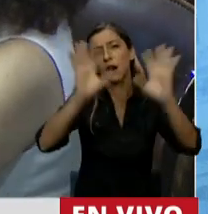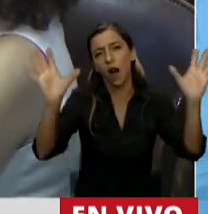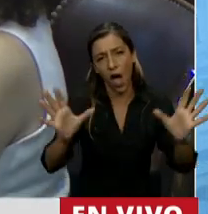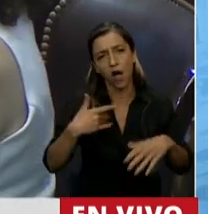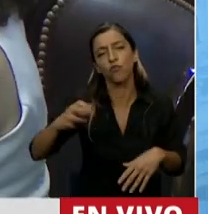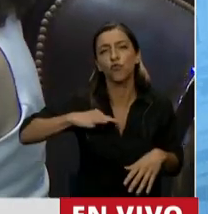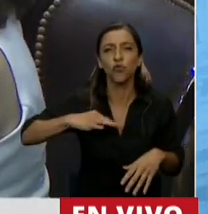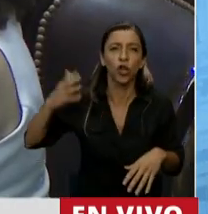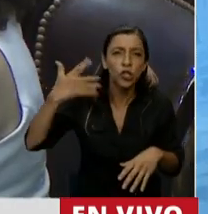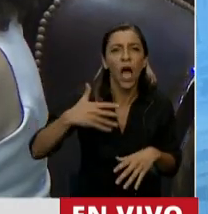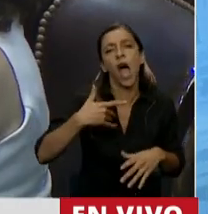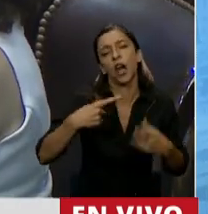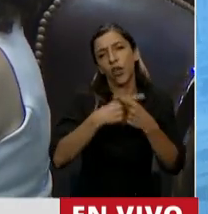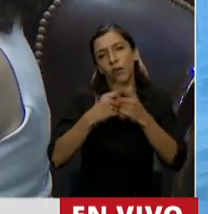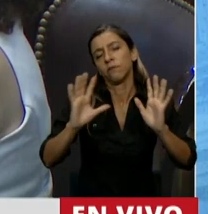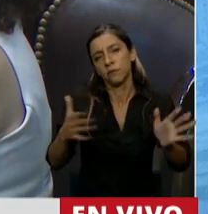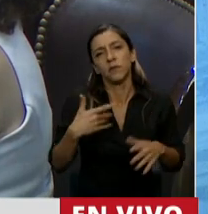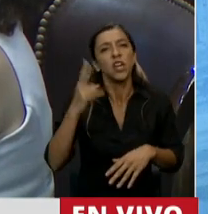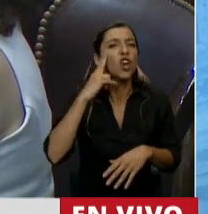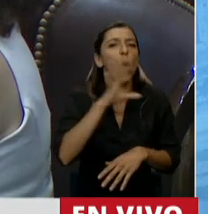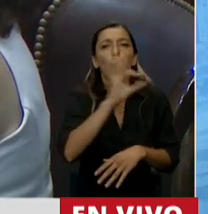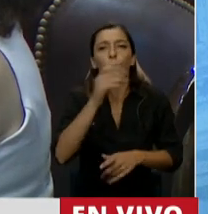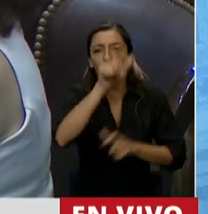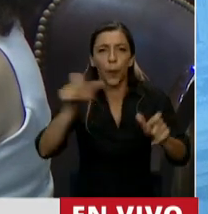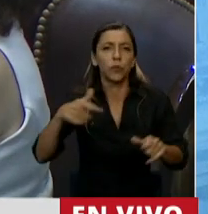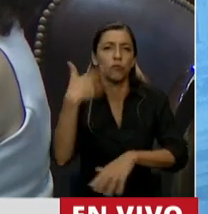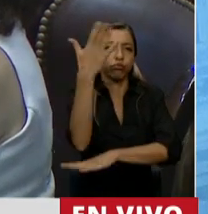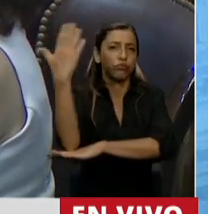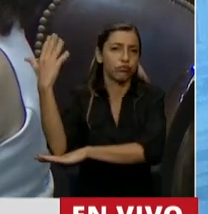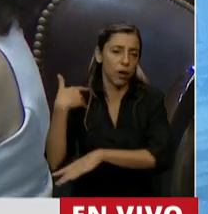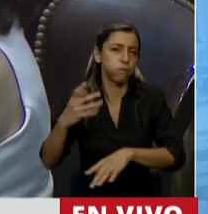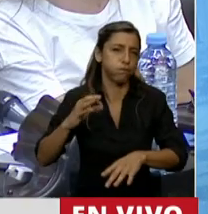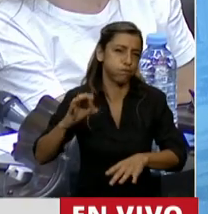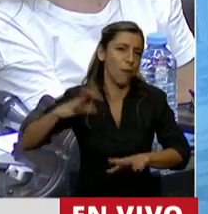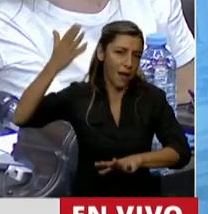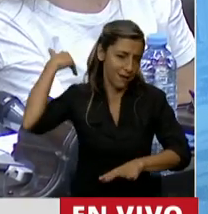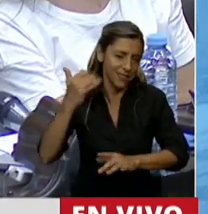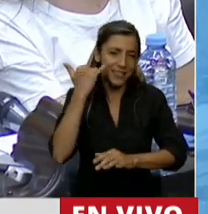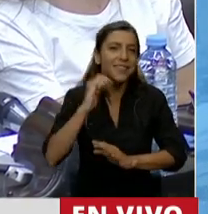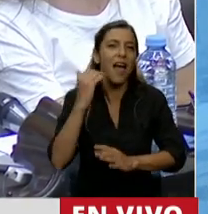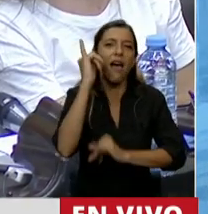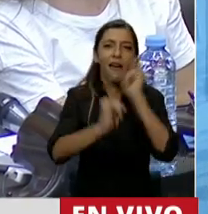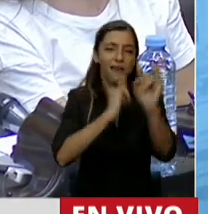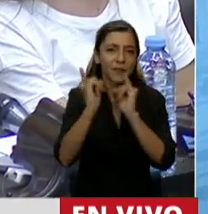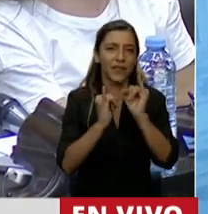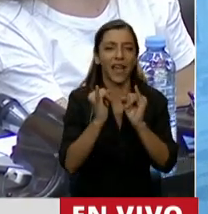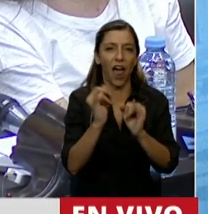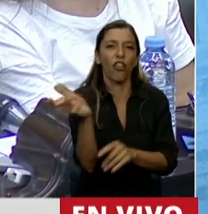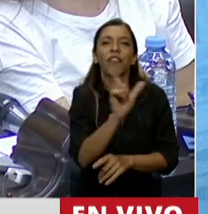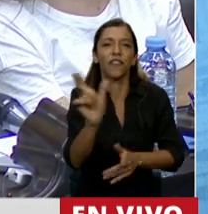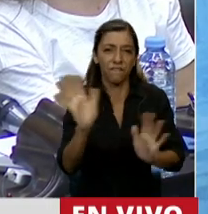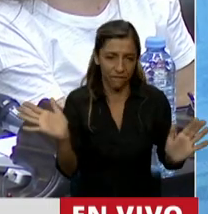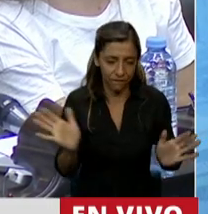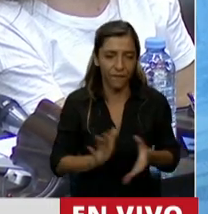de los años y de los más de 900 expositores que en la anterior oportunidad estuvieron presentes en esta discusión. No voy a hablar de